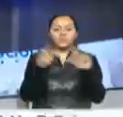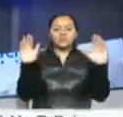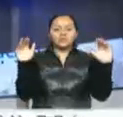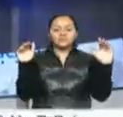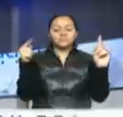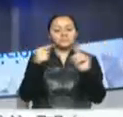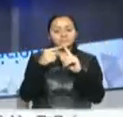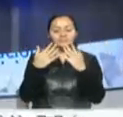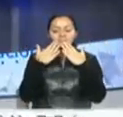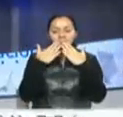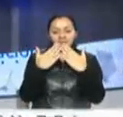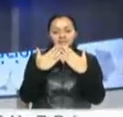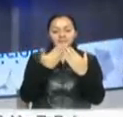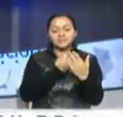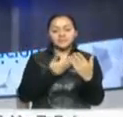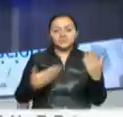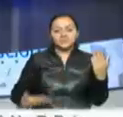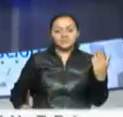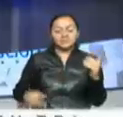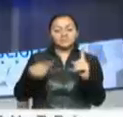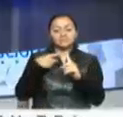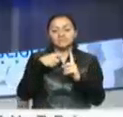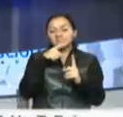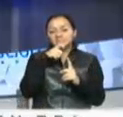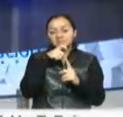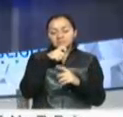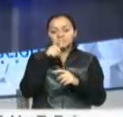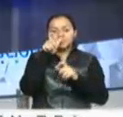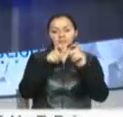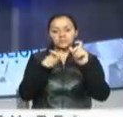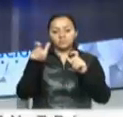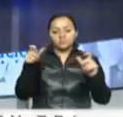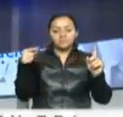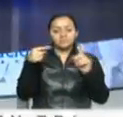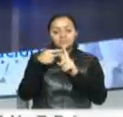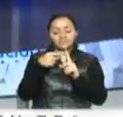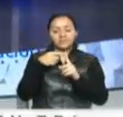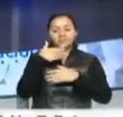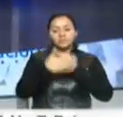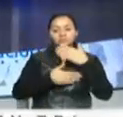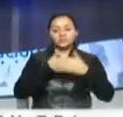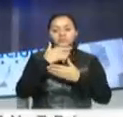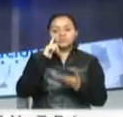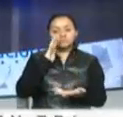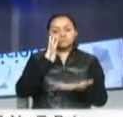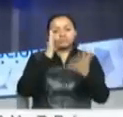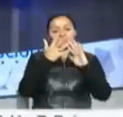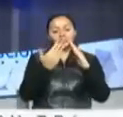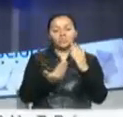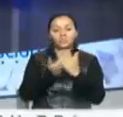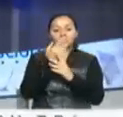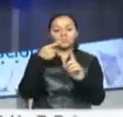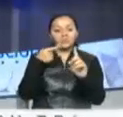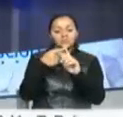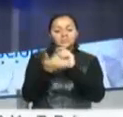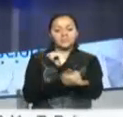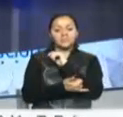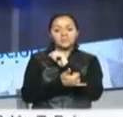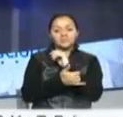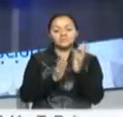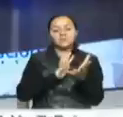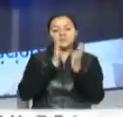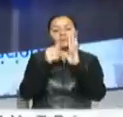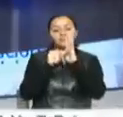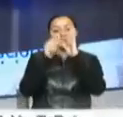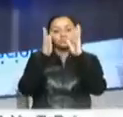en un agradecimiento al jefe de Estado por parte de la ciudadanía por liderar un proceso de cambio para el país con la denominada